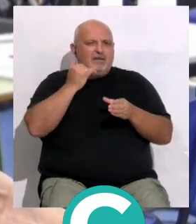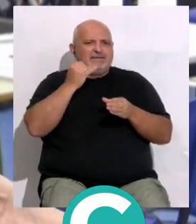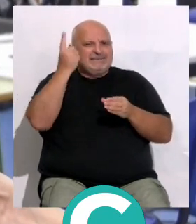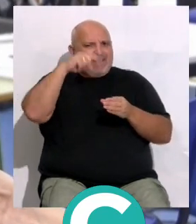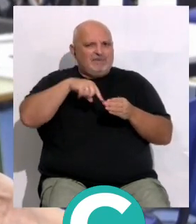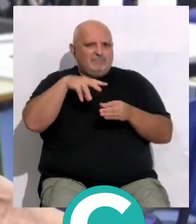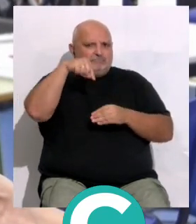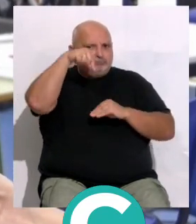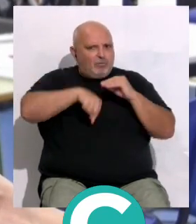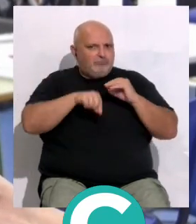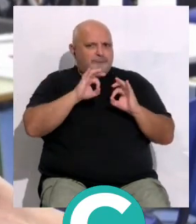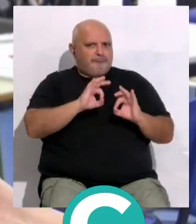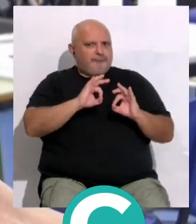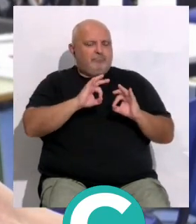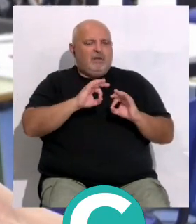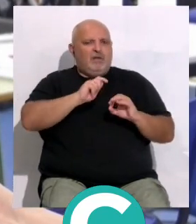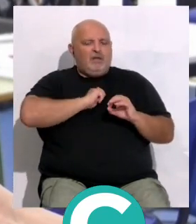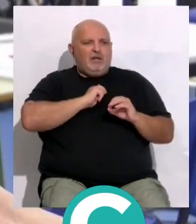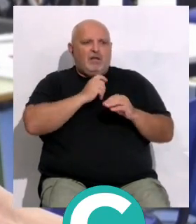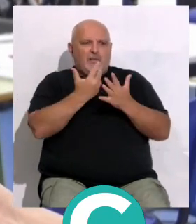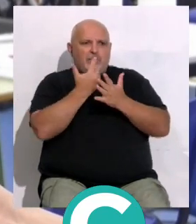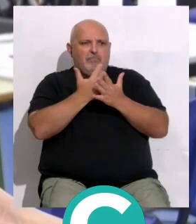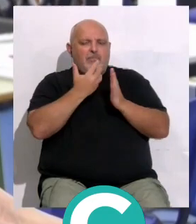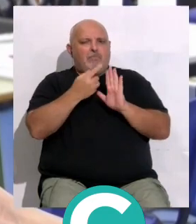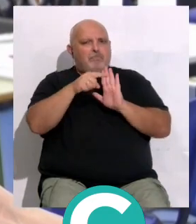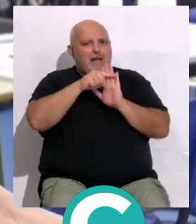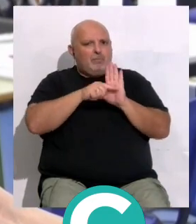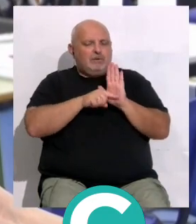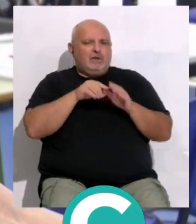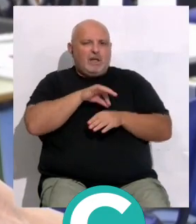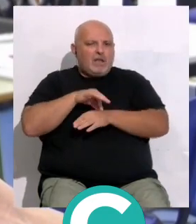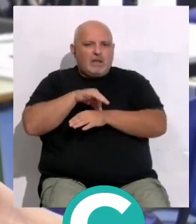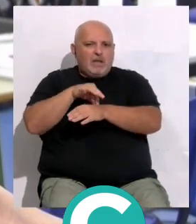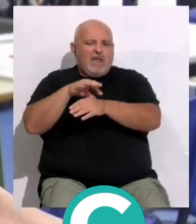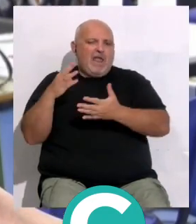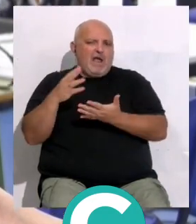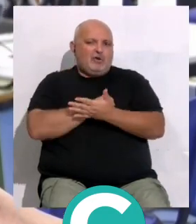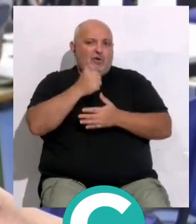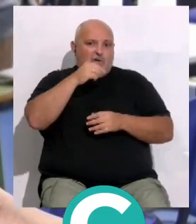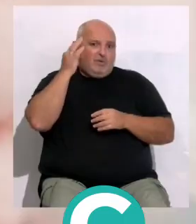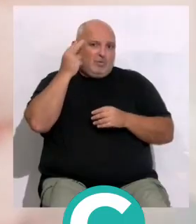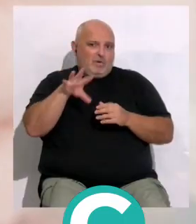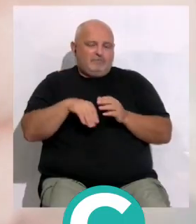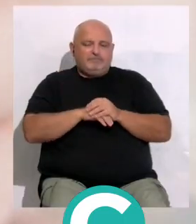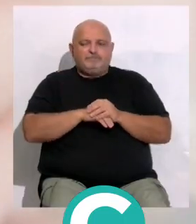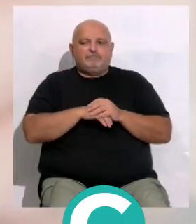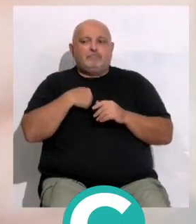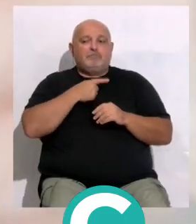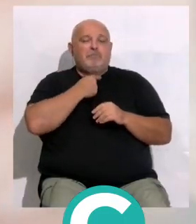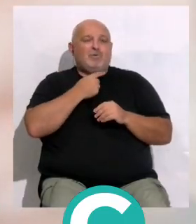están haciendo y eso, y que te estén dirigiendo para ayudarte y para ayudarnos a todos y a todas. Me gustaría